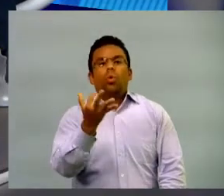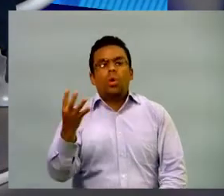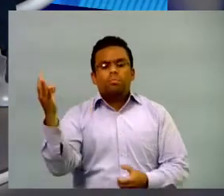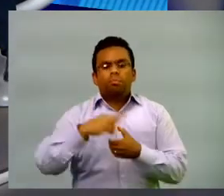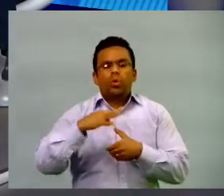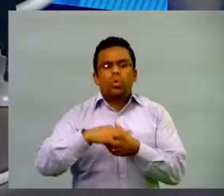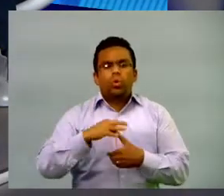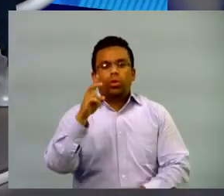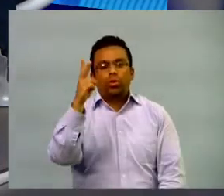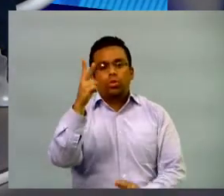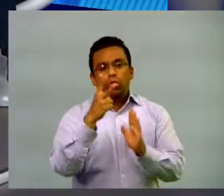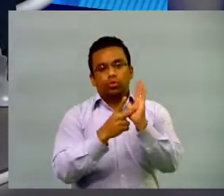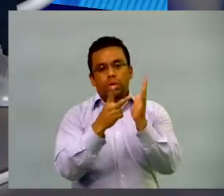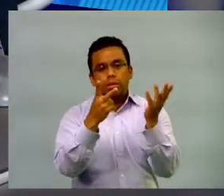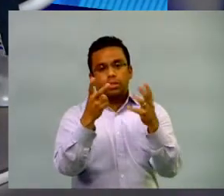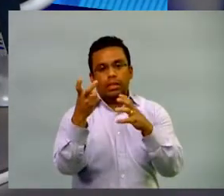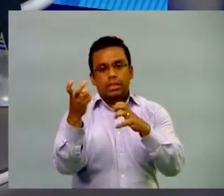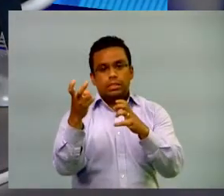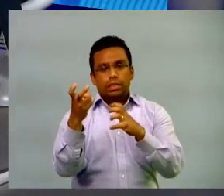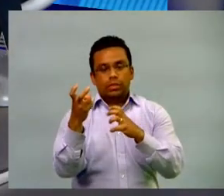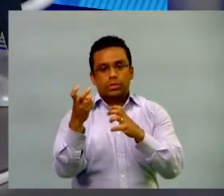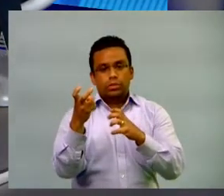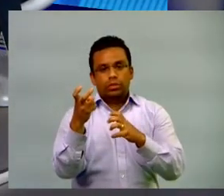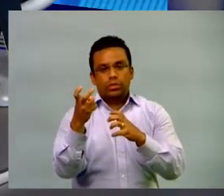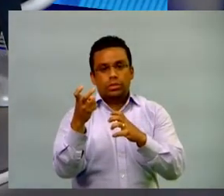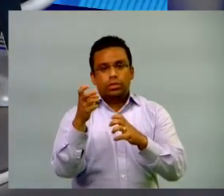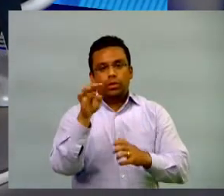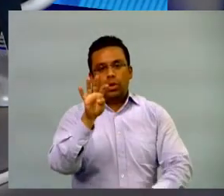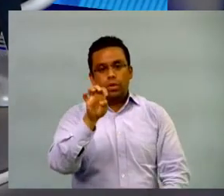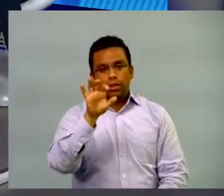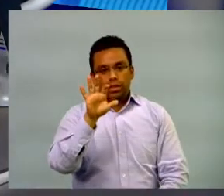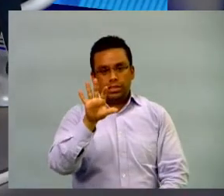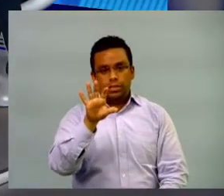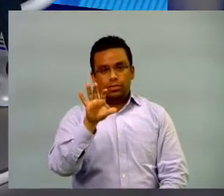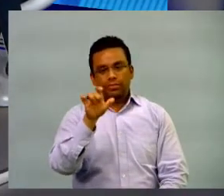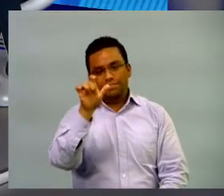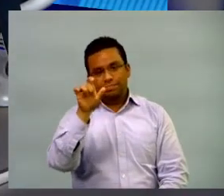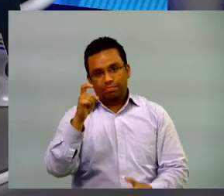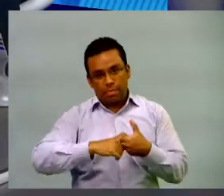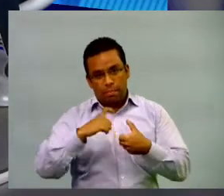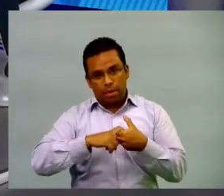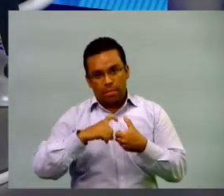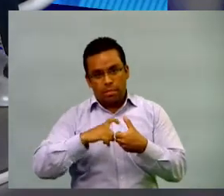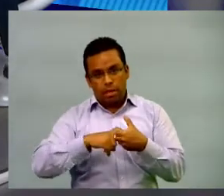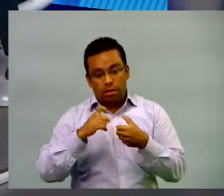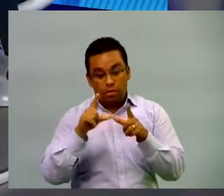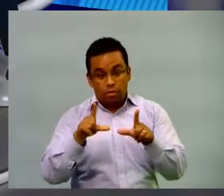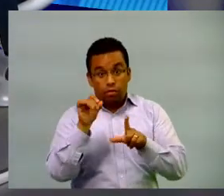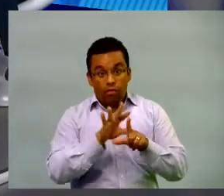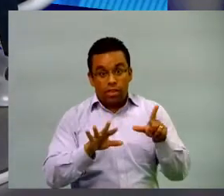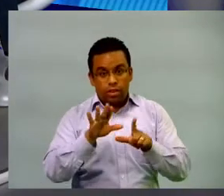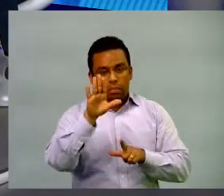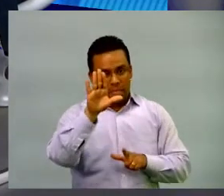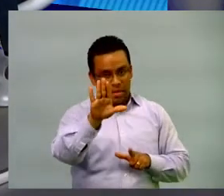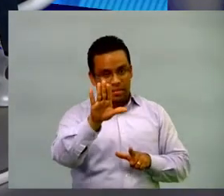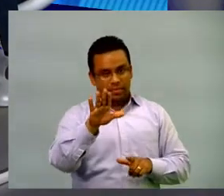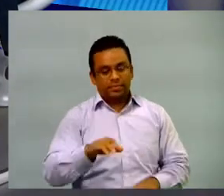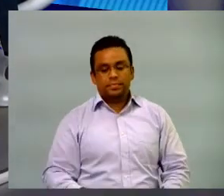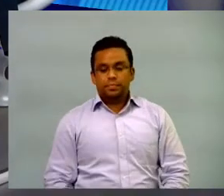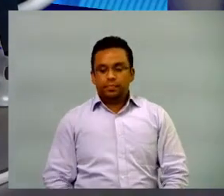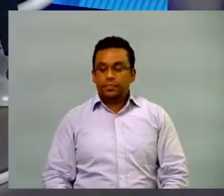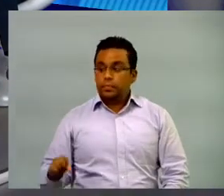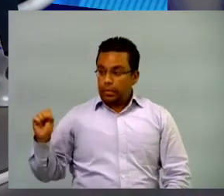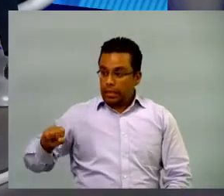2.795 votos hemos recibido. Ya vienen los premios, ya vienen los ganadores. Nelly, cuéntanos. Gracias, jefe. Primero saludar